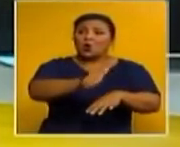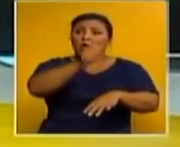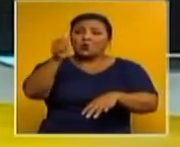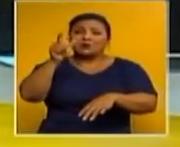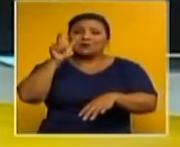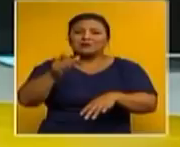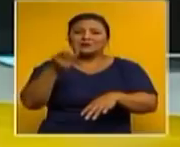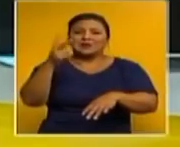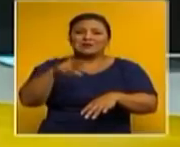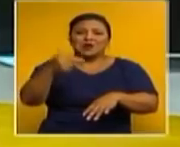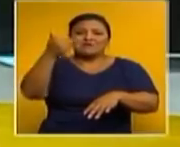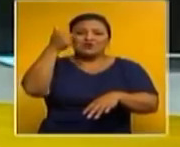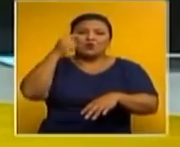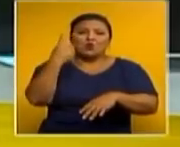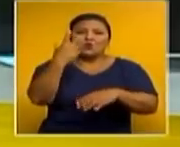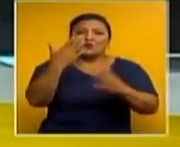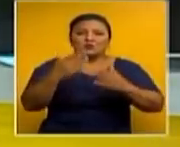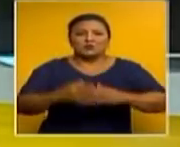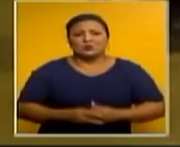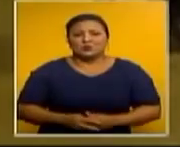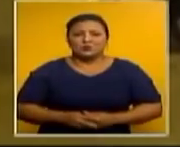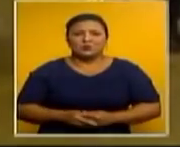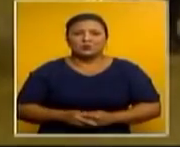también recibió un balazo.